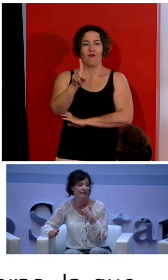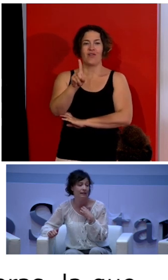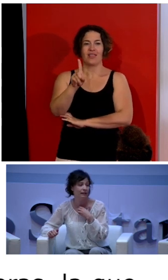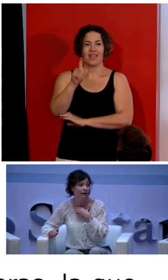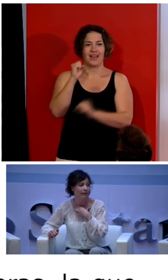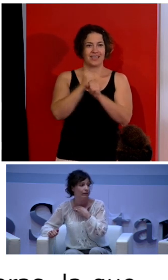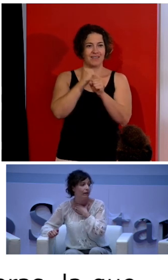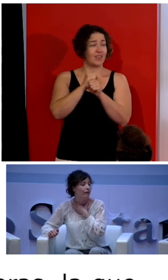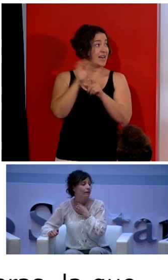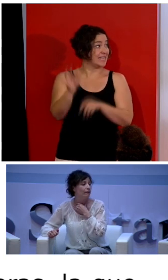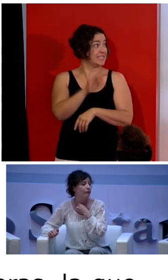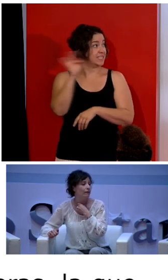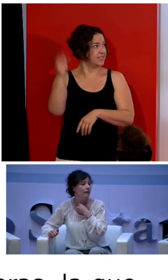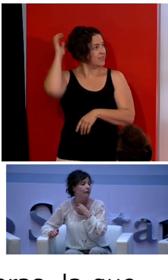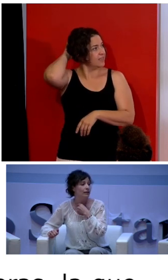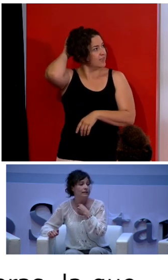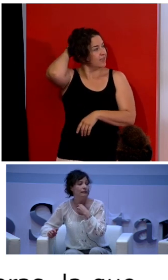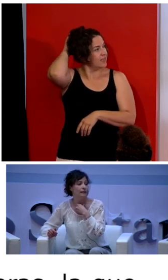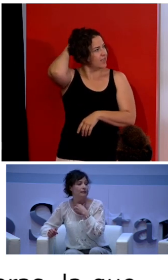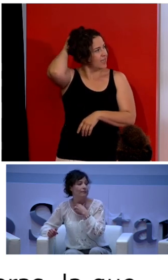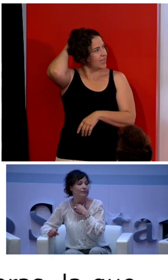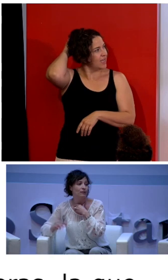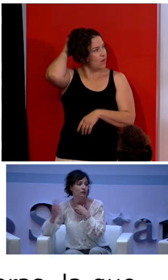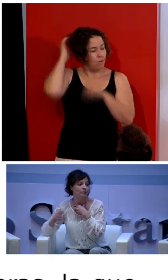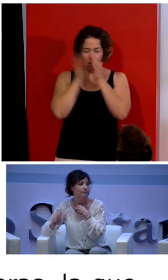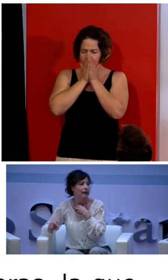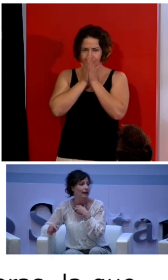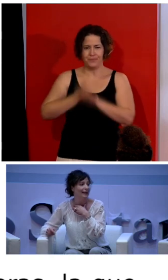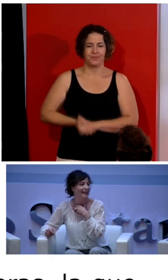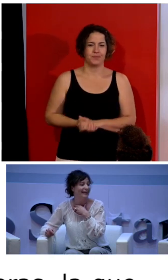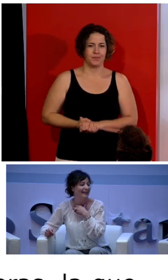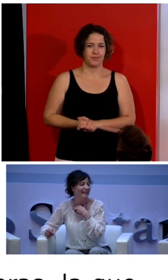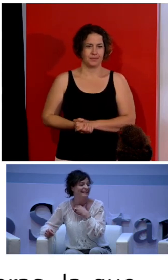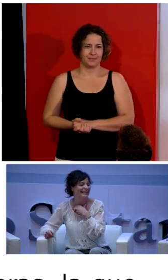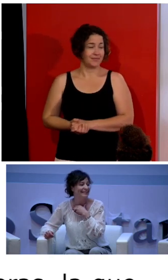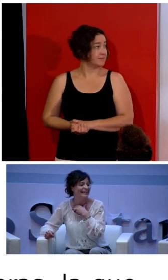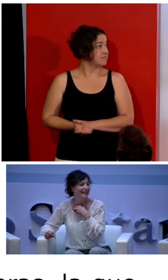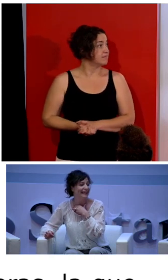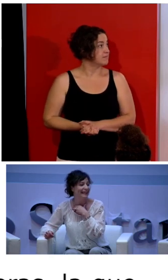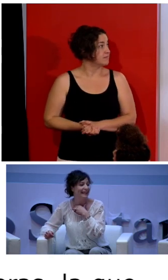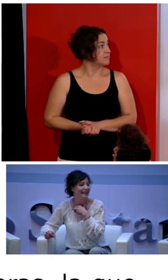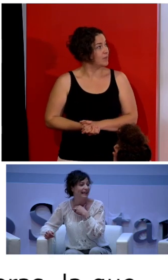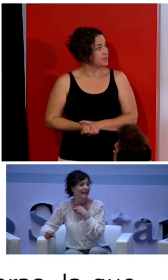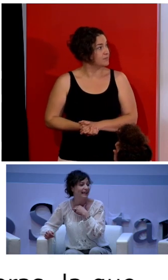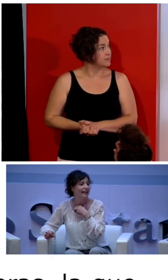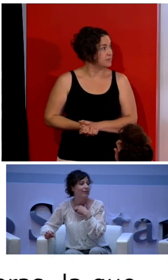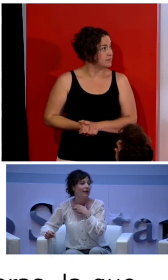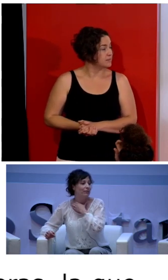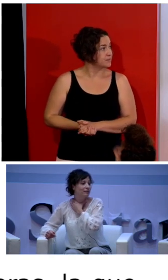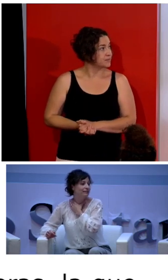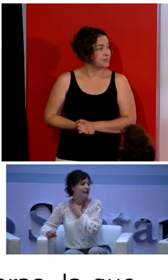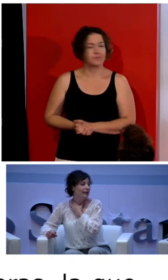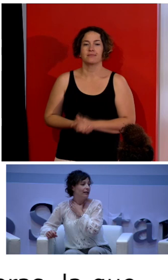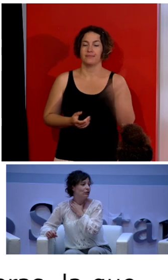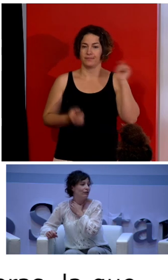es la siguiente, David. La siguiente y ya está, eso es. La siguiente. Vale,